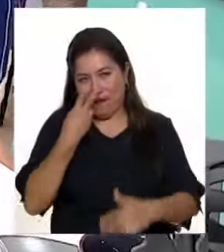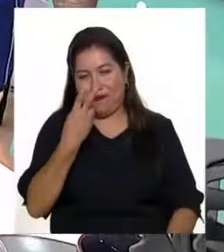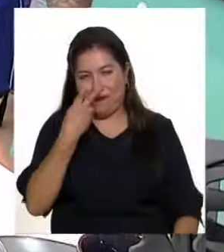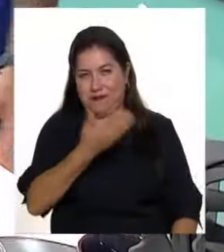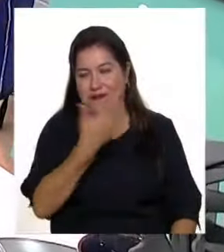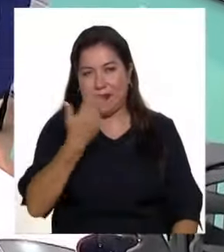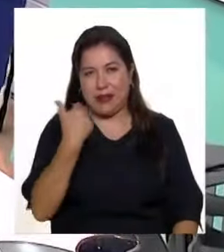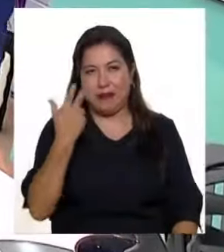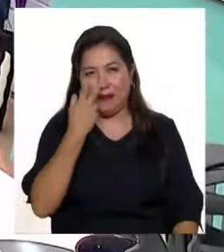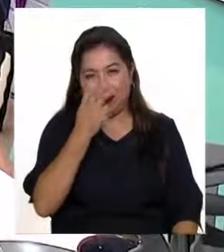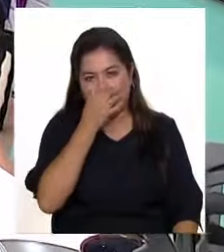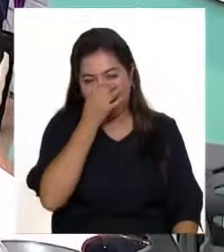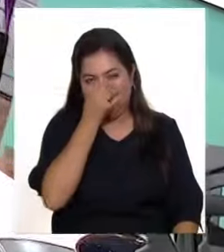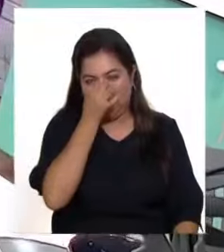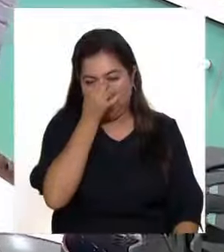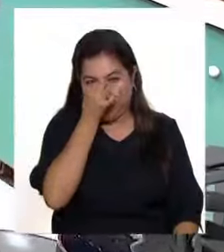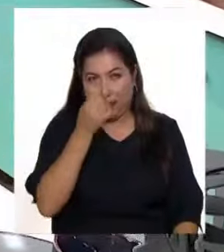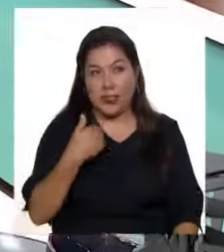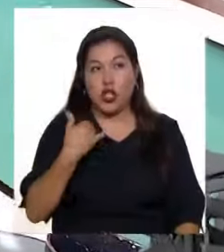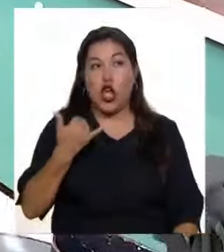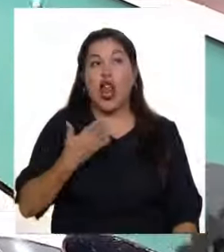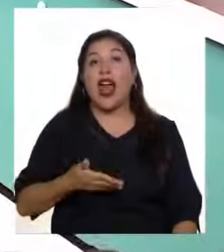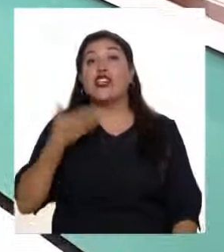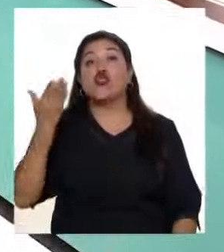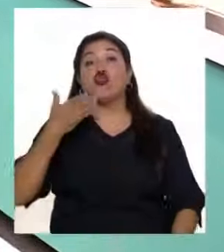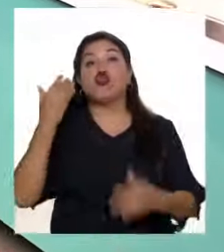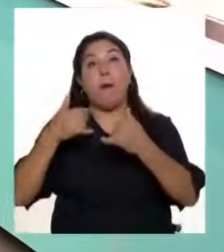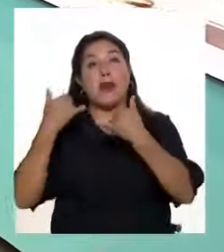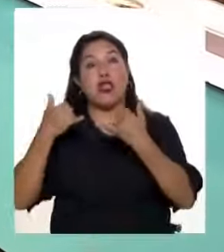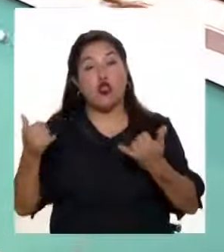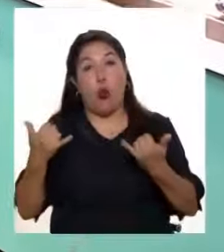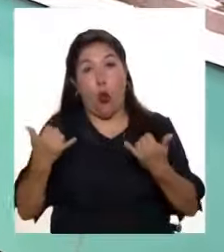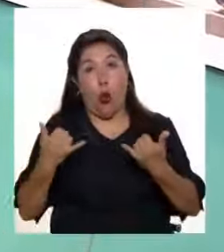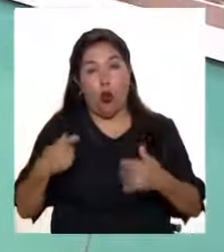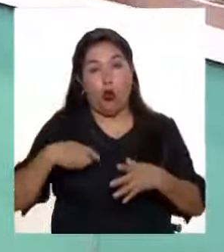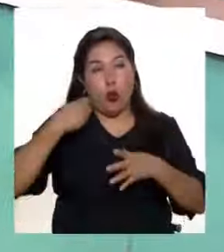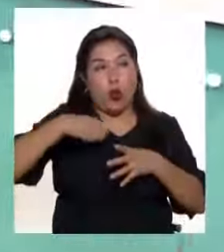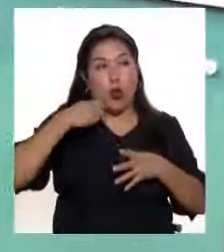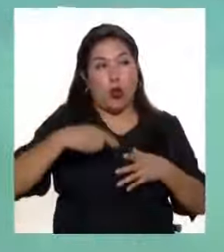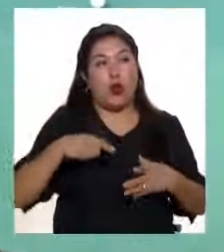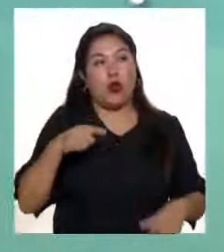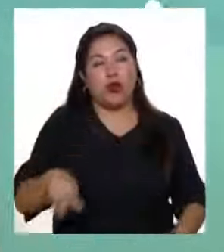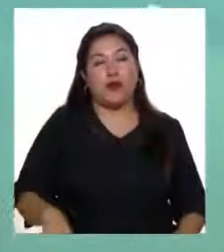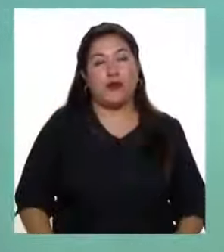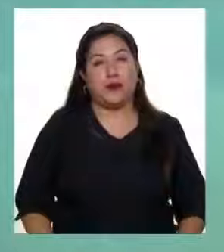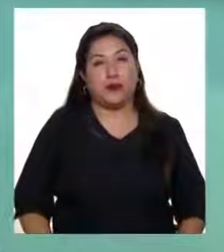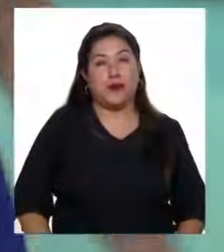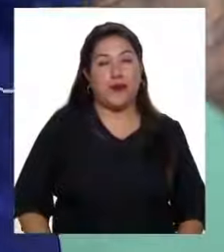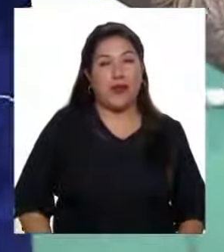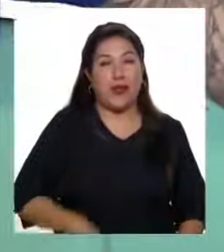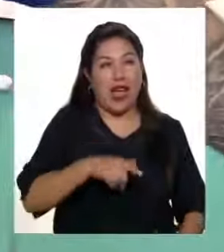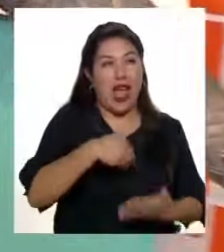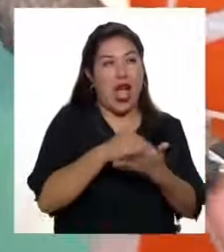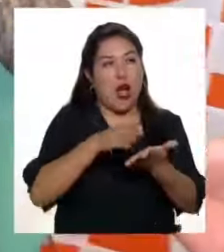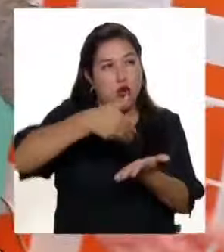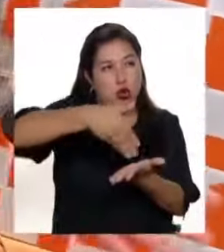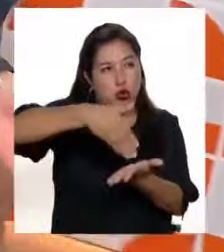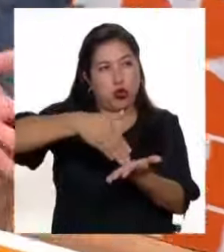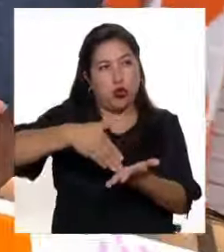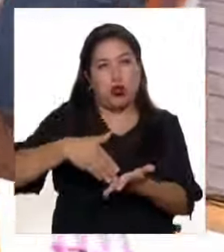Vámonos para la cocina, chicas. Fuerte. Vamos, pasa, favor. Pasa, Rubí. Hoy día estamos haciendo una sopita a la minuta. Oh, estamos con el aderezo Dios acá. Mío. El aroma de esa sopita. Qué